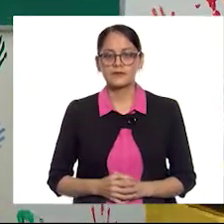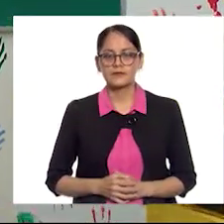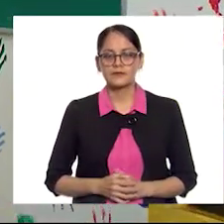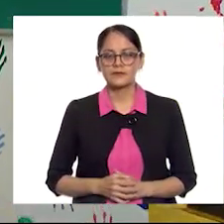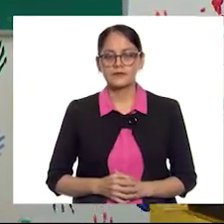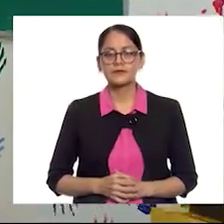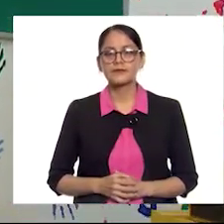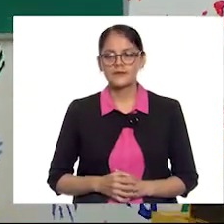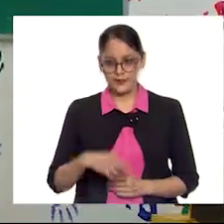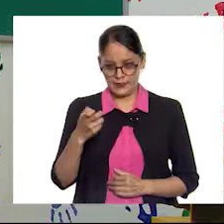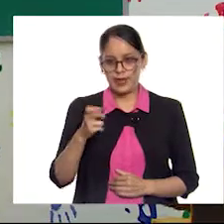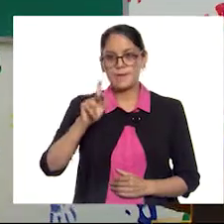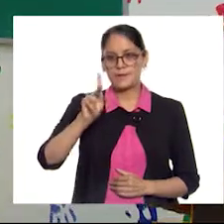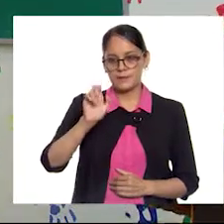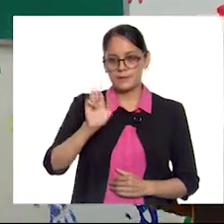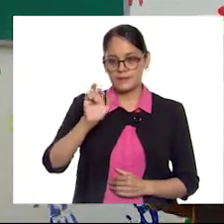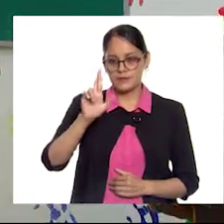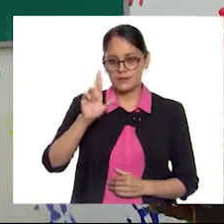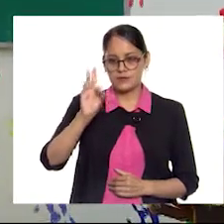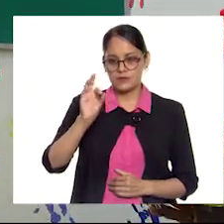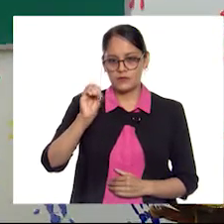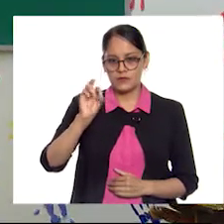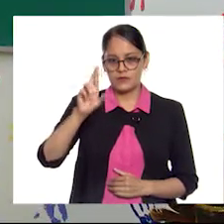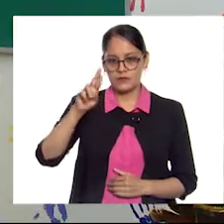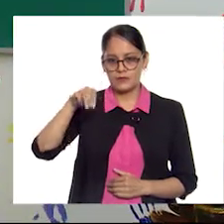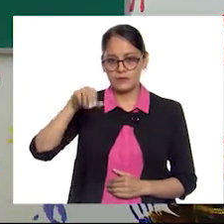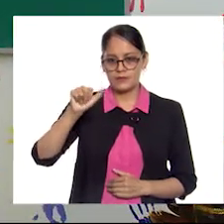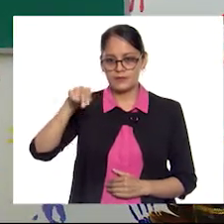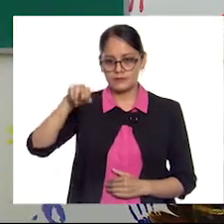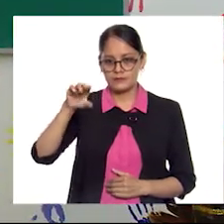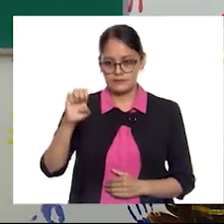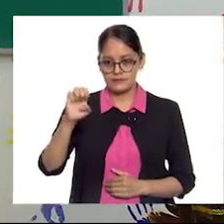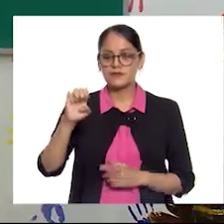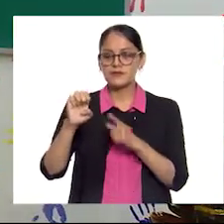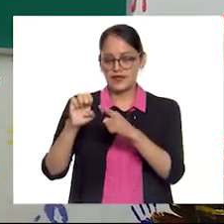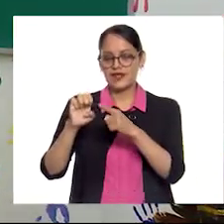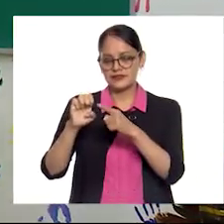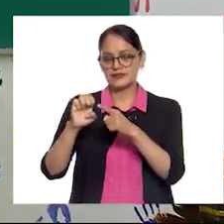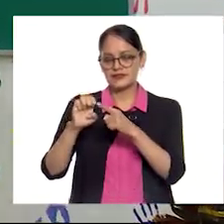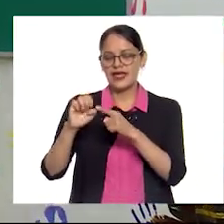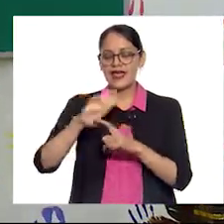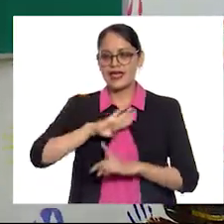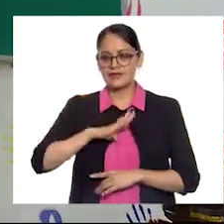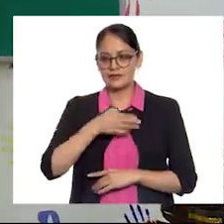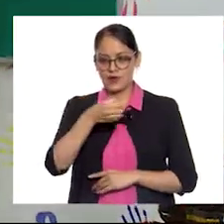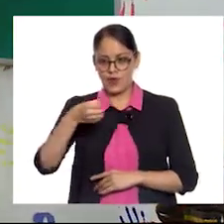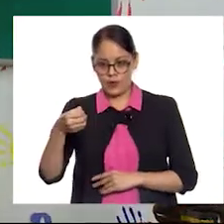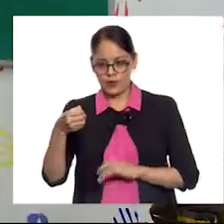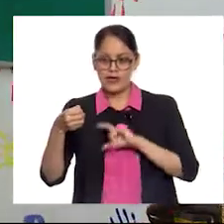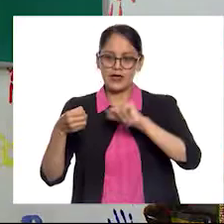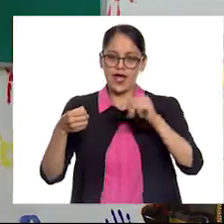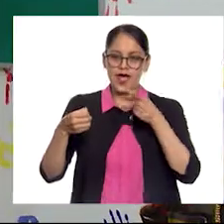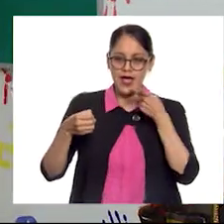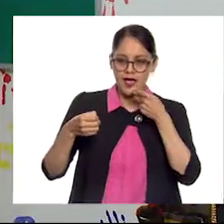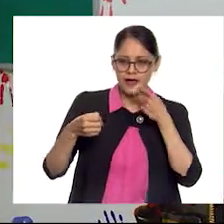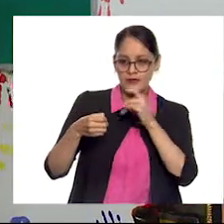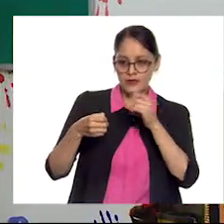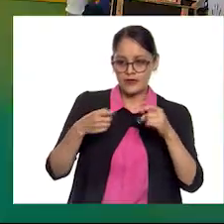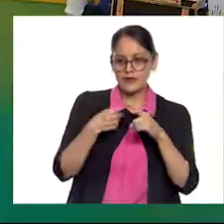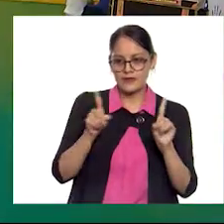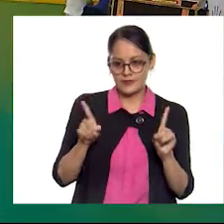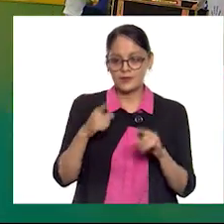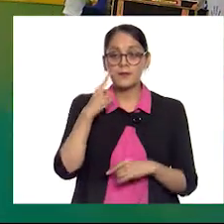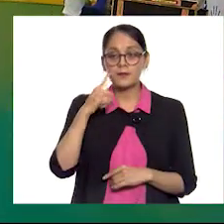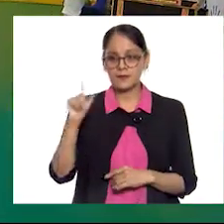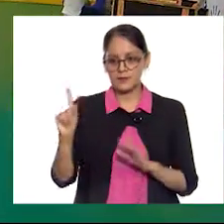Performance. Exacto. Así se escribe. Así se escribe, pero se pronuncia performance. Performance. Entonces vamos a ponerlo aquí en el pizarrón para que esté a la vista de